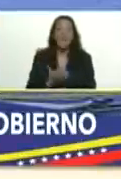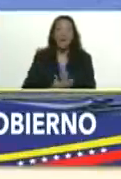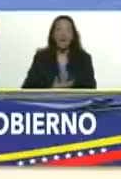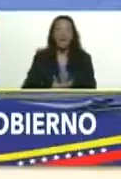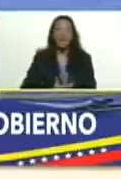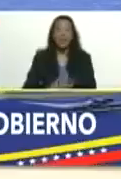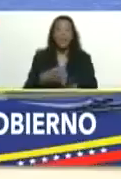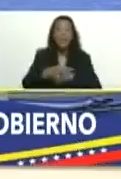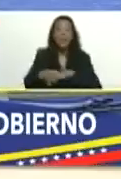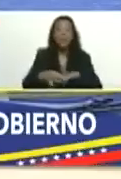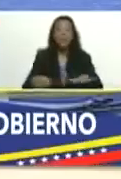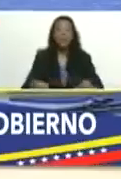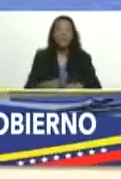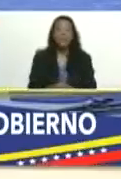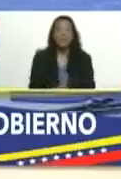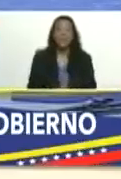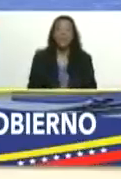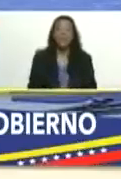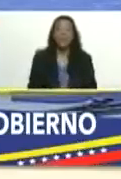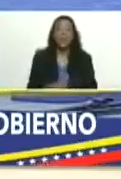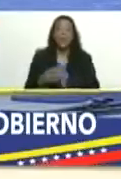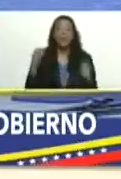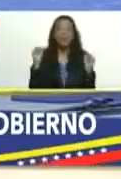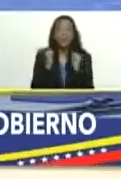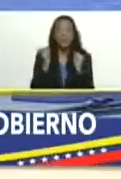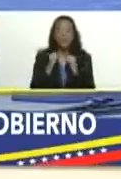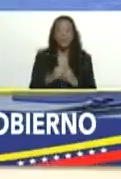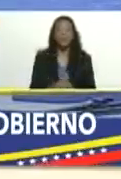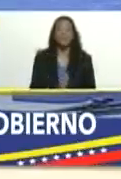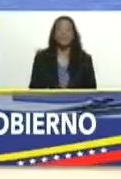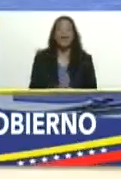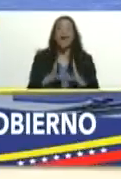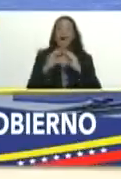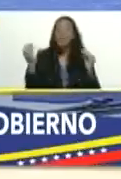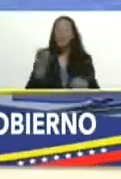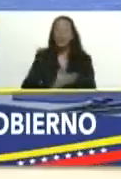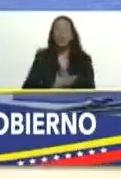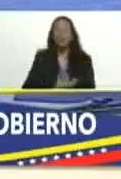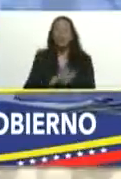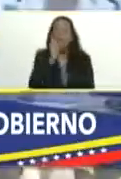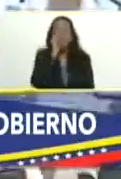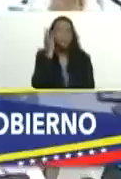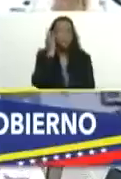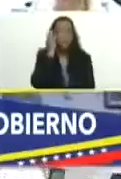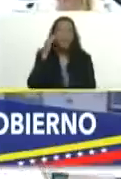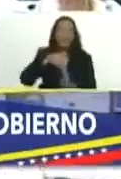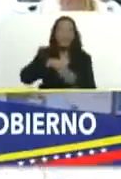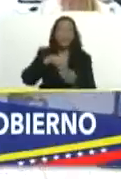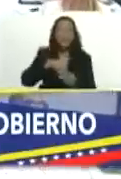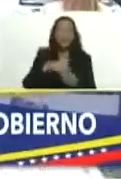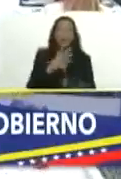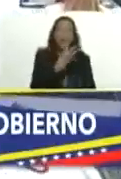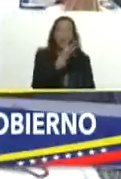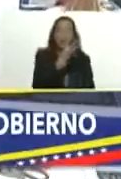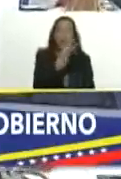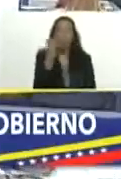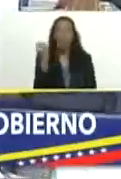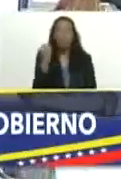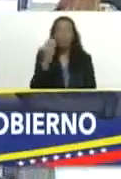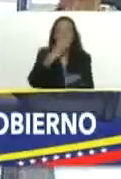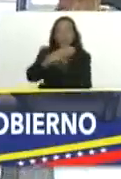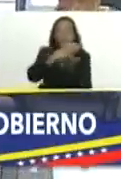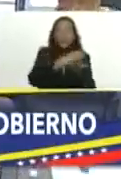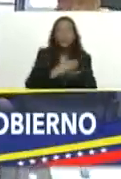del municipio Valera. Mis saludos, pues, bienvenidos a todos los alcaldes y alcaldesas de las 40 ciudades